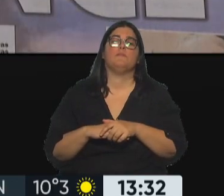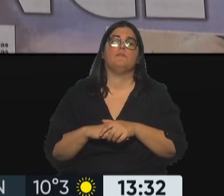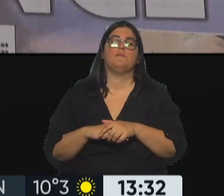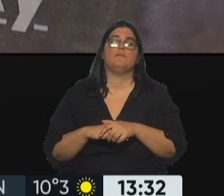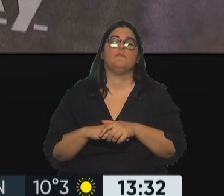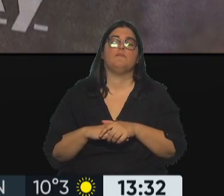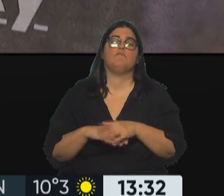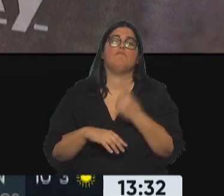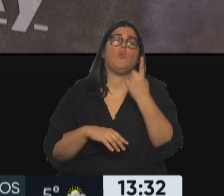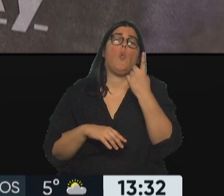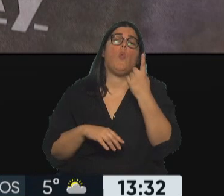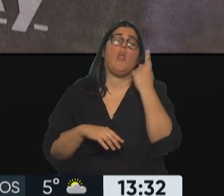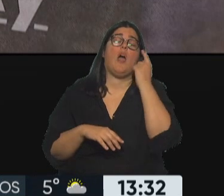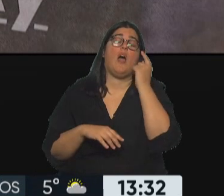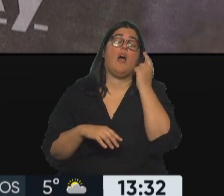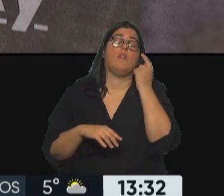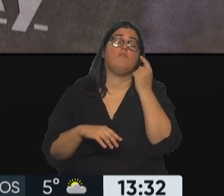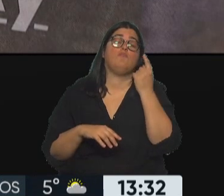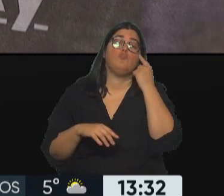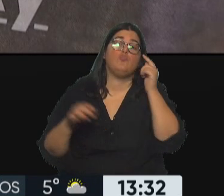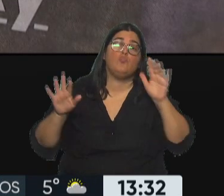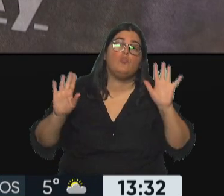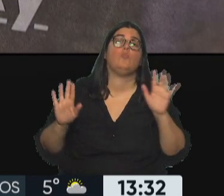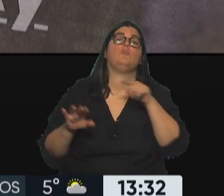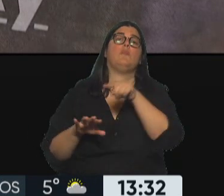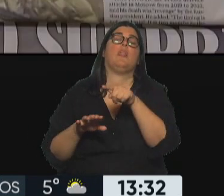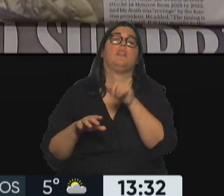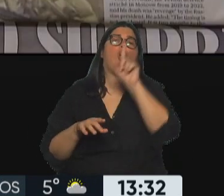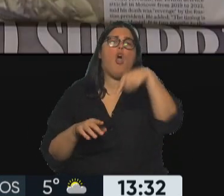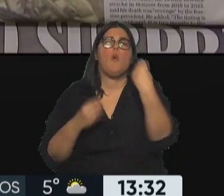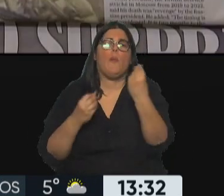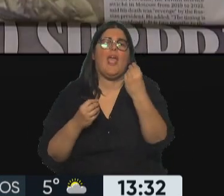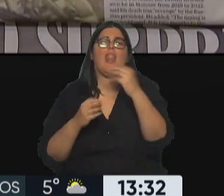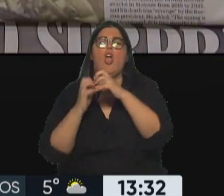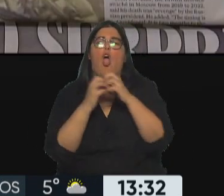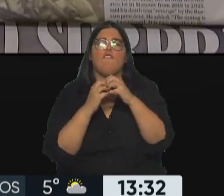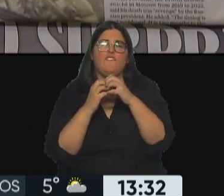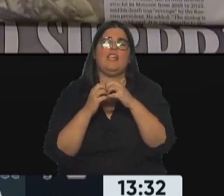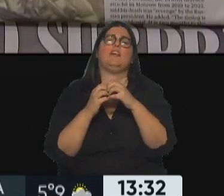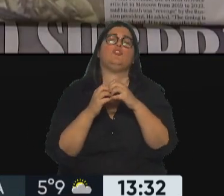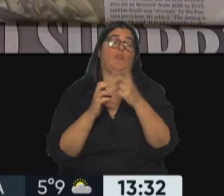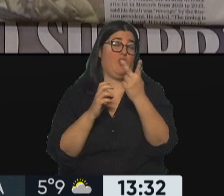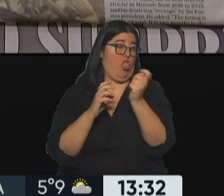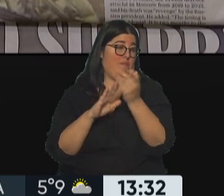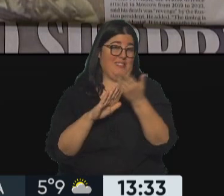de las hipótesis y uno de los detonantes de este conflicto que se inició, como decíamos, exactamente 2